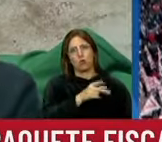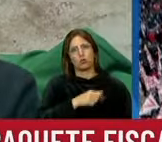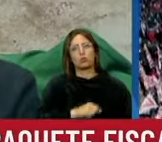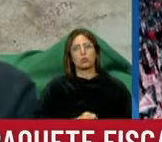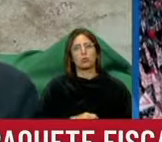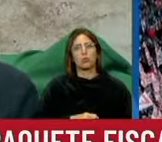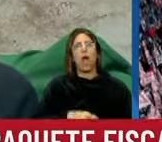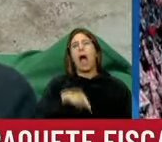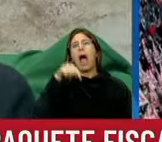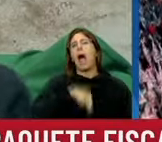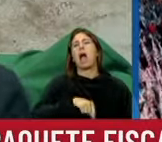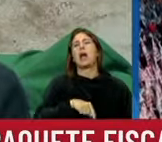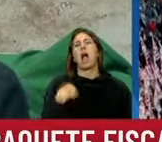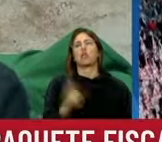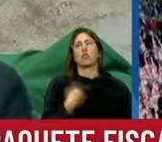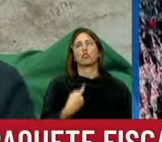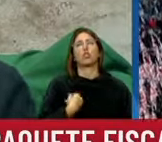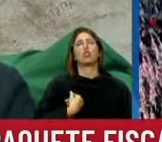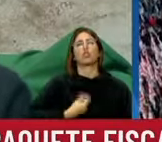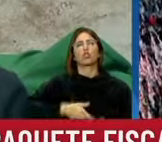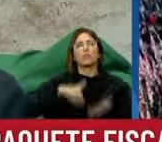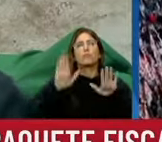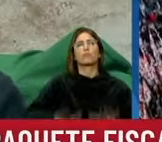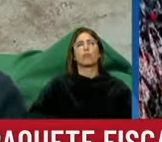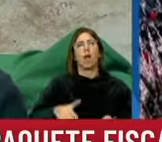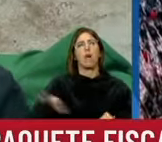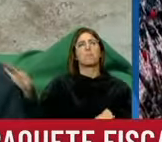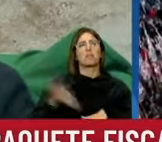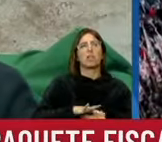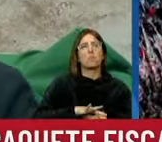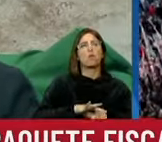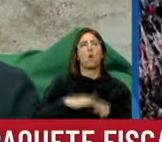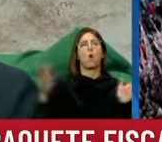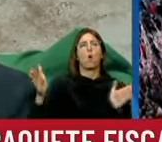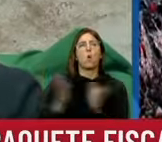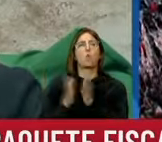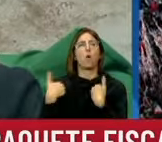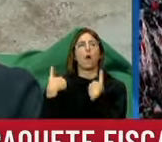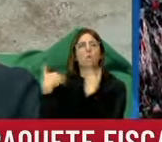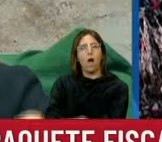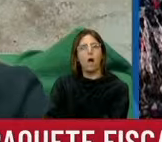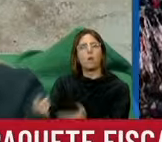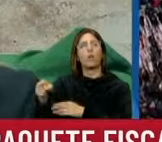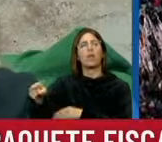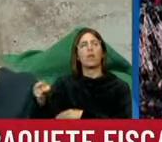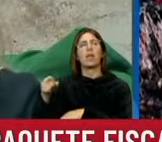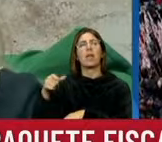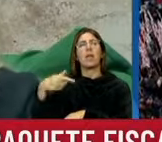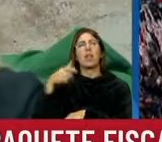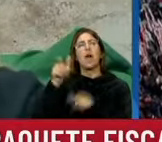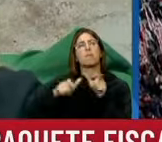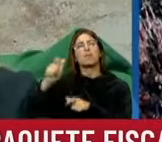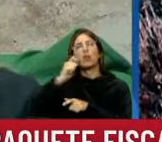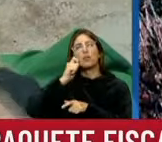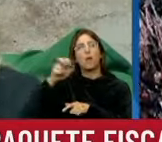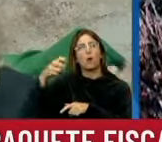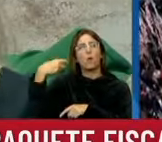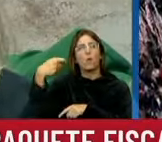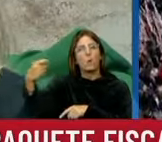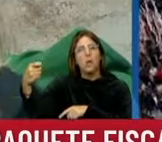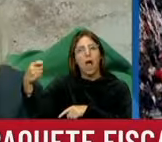de personas en las calles de toda la República Argentina diciendo, ¿te das cuenta? Todavía yo tengo chance.